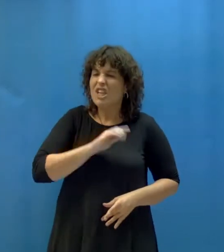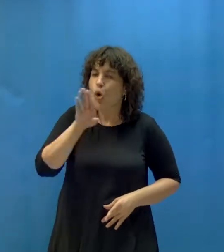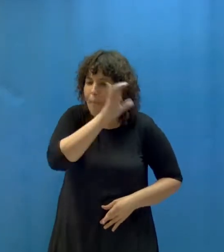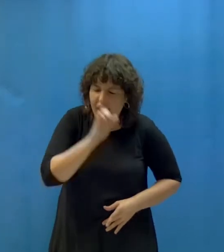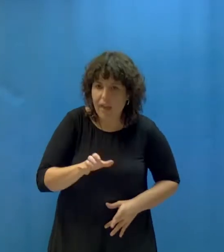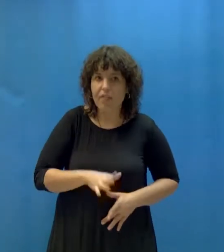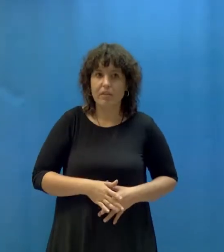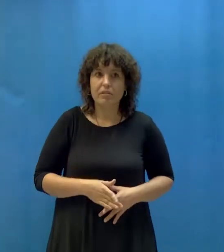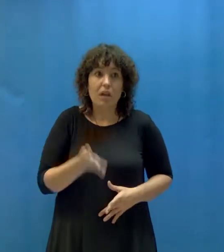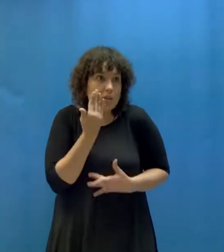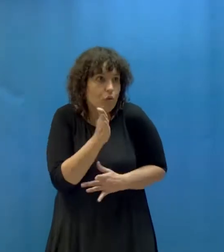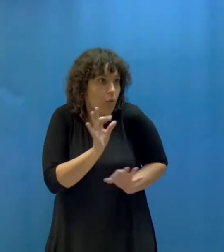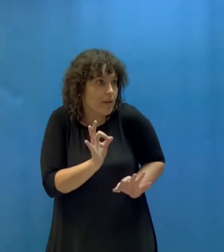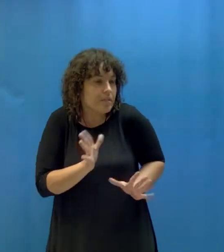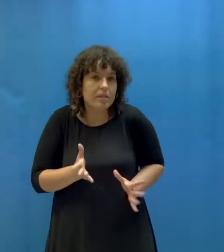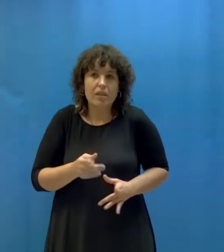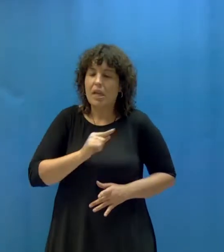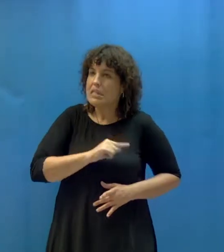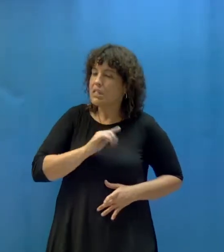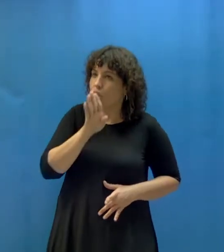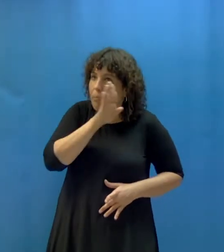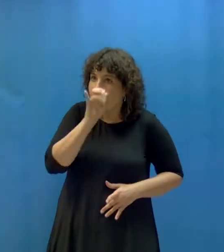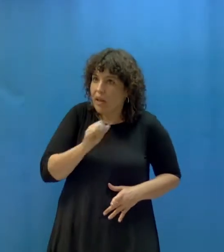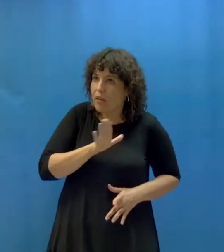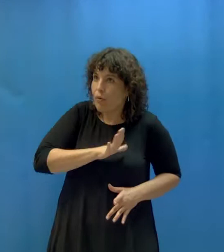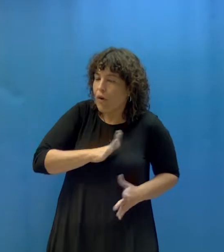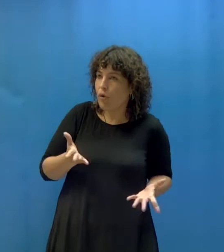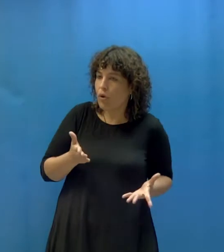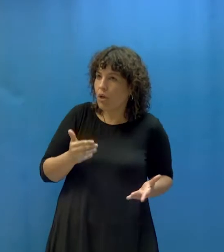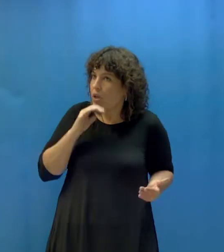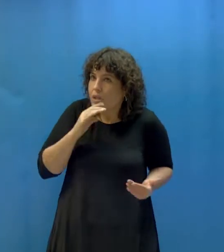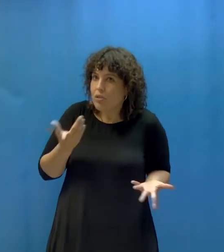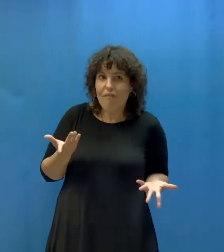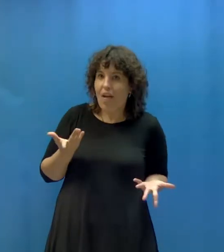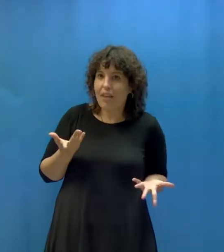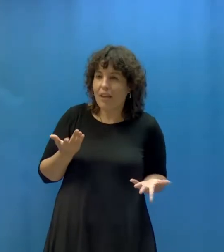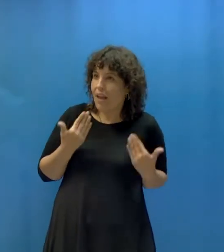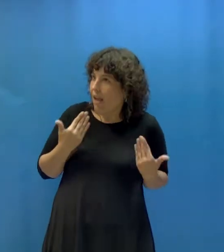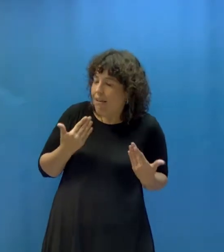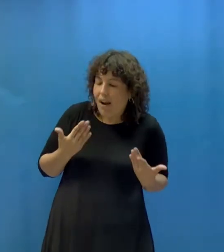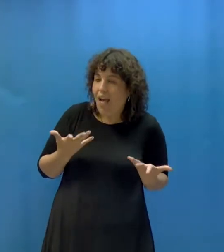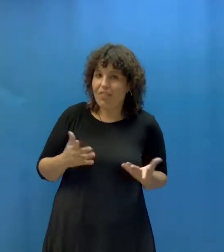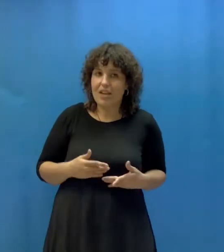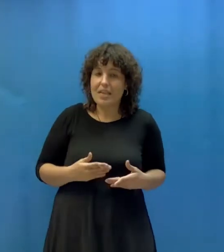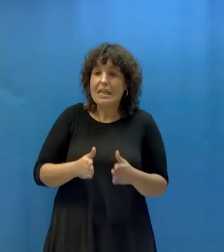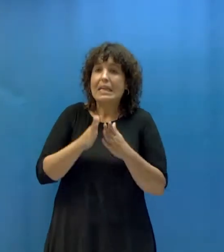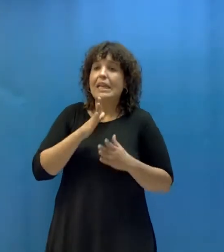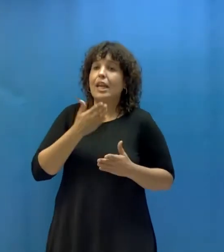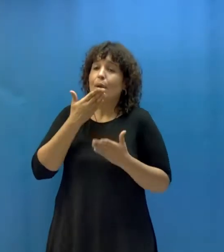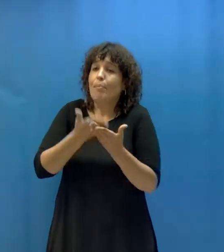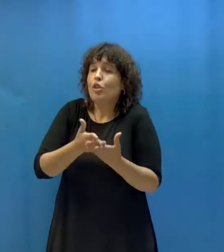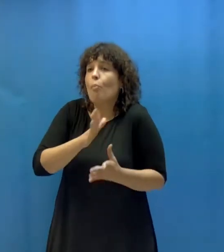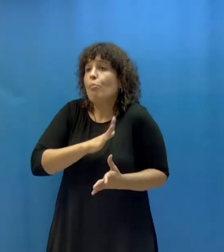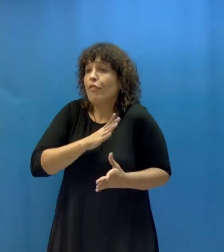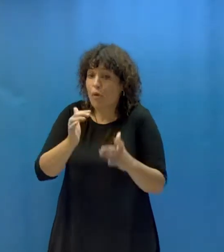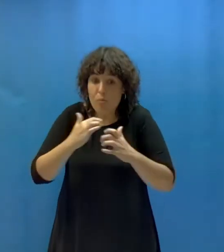Señor Pérez. Esa es la actitud. Señor Pérez, por favor, no se ofenda. Gracias. Y le ruego, por favor, al público, que no está